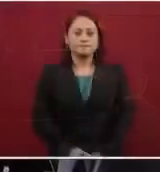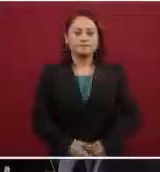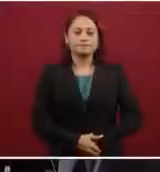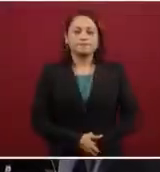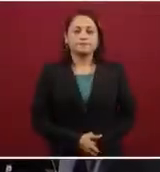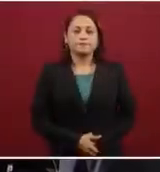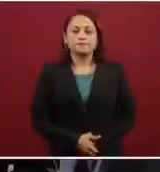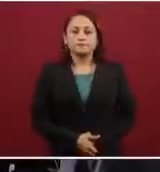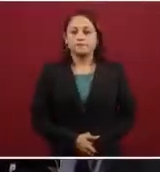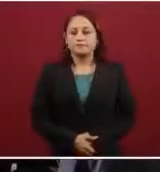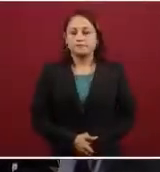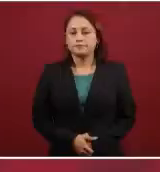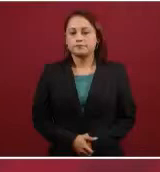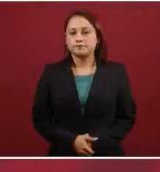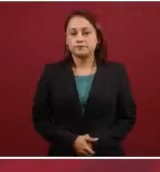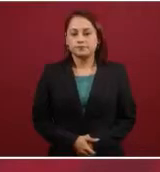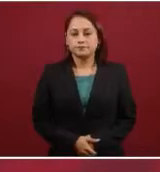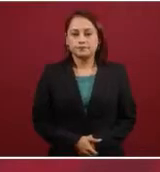Entonces,